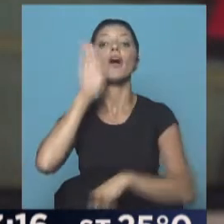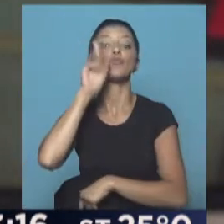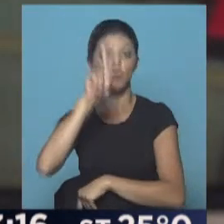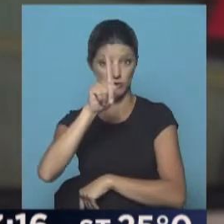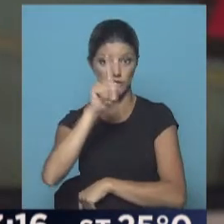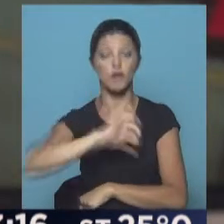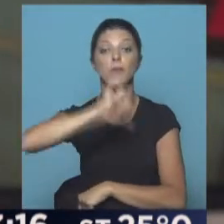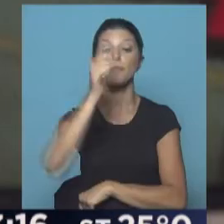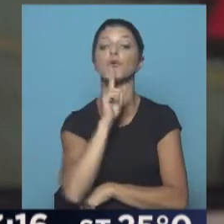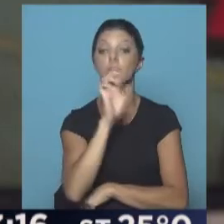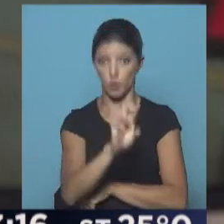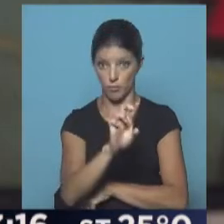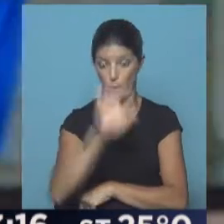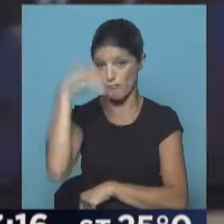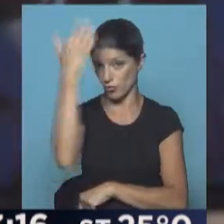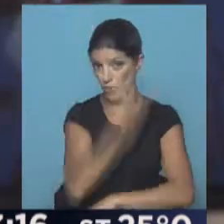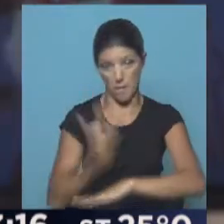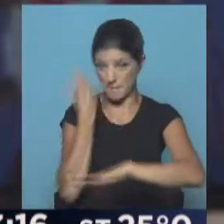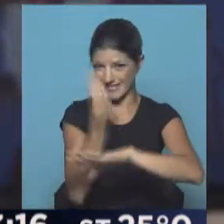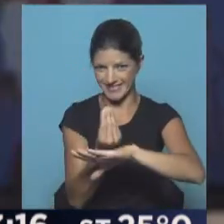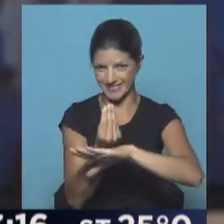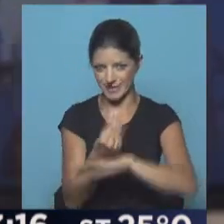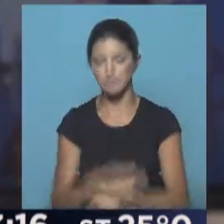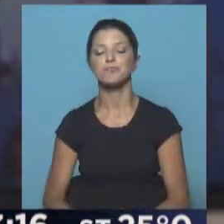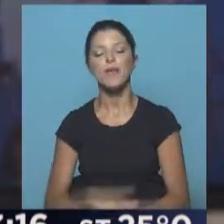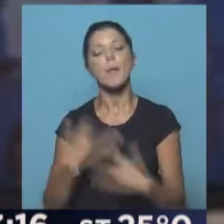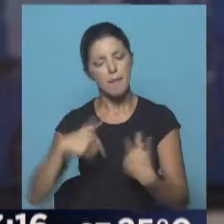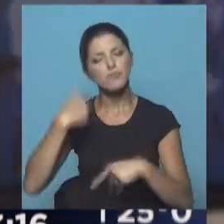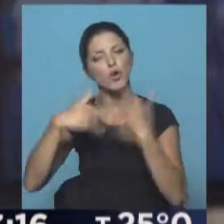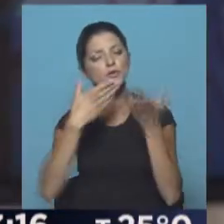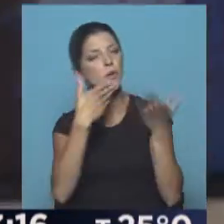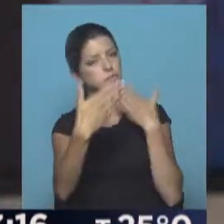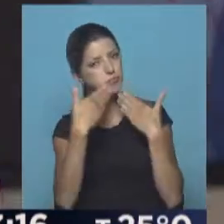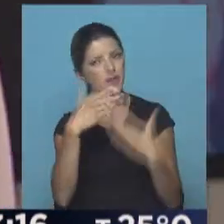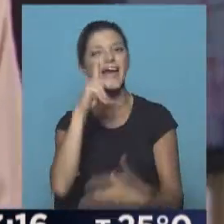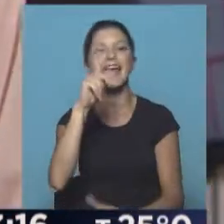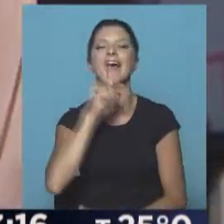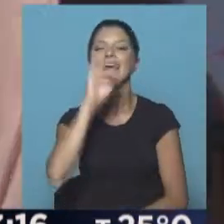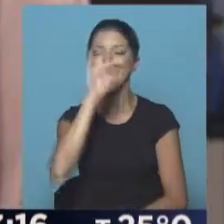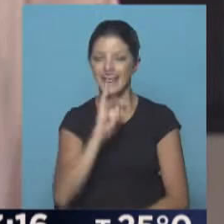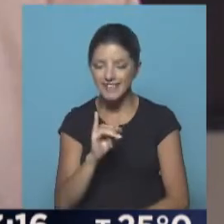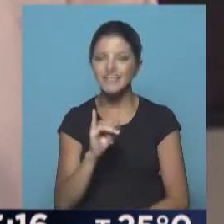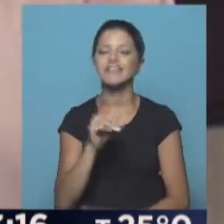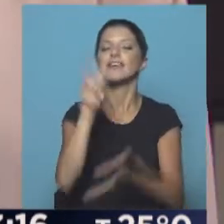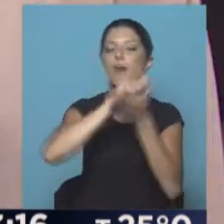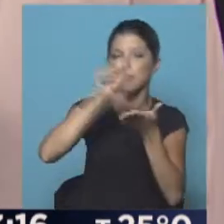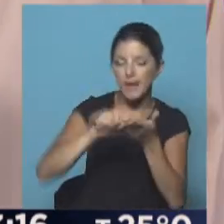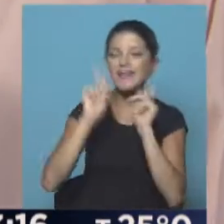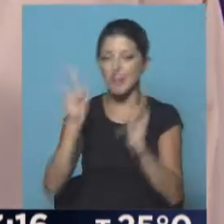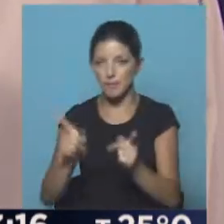Donald Trump como ya presidente electo. Estamos para seguir conversando con Alejandro Katz, ensayista y editor. Gracias por estar con